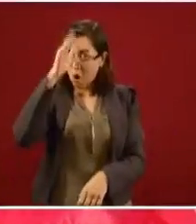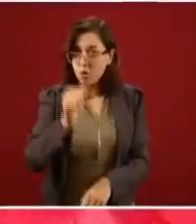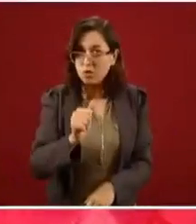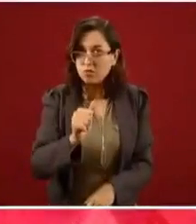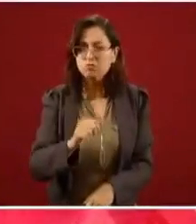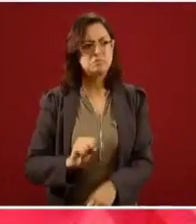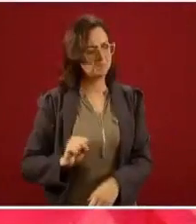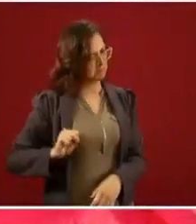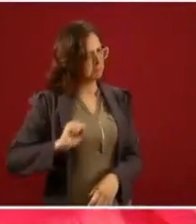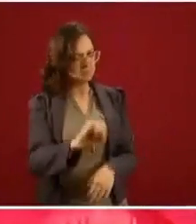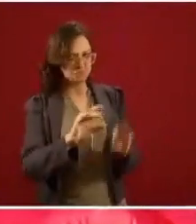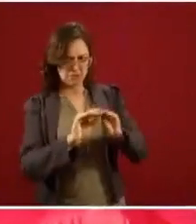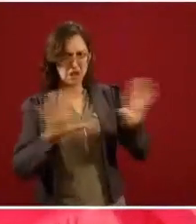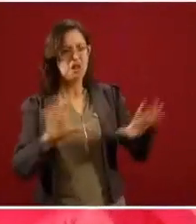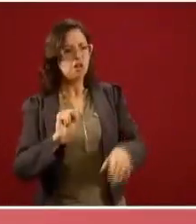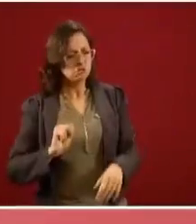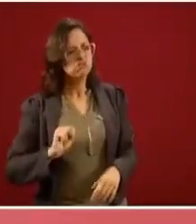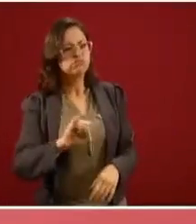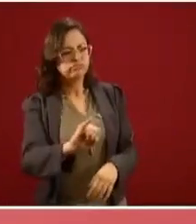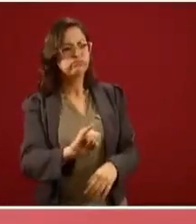además